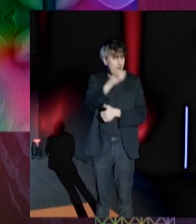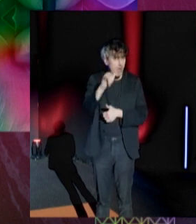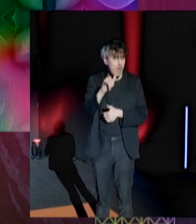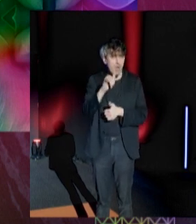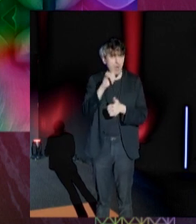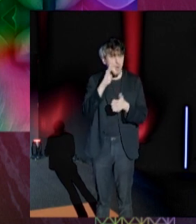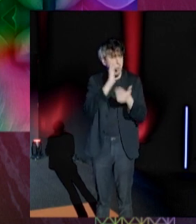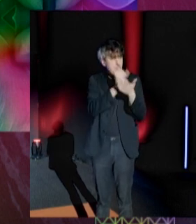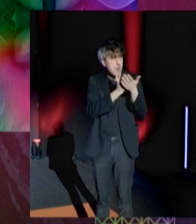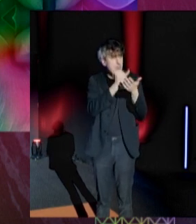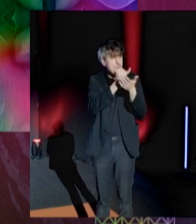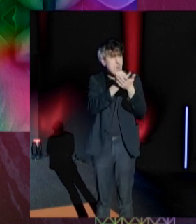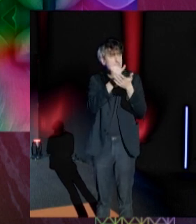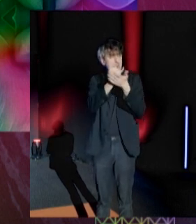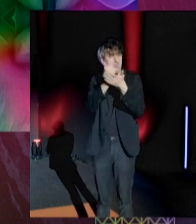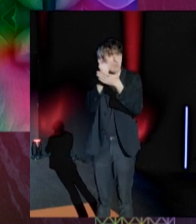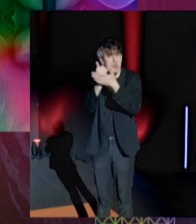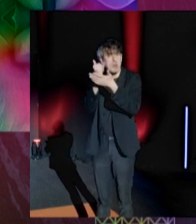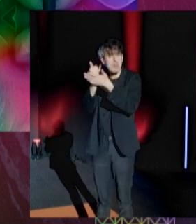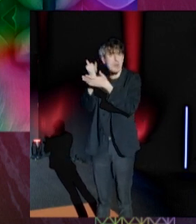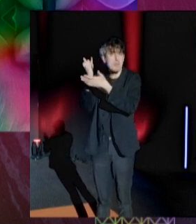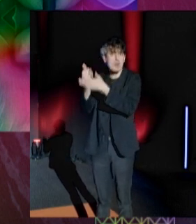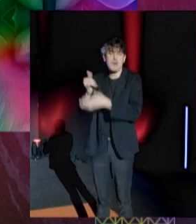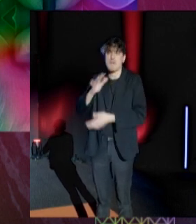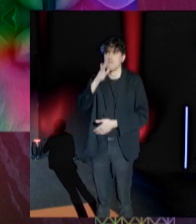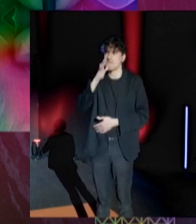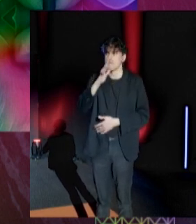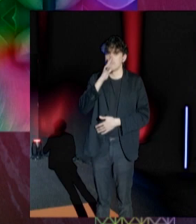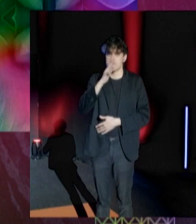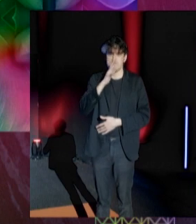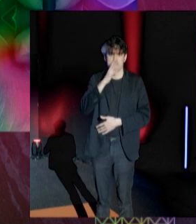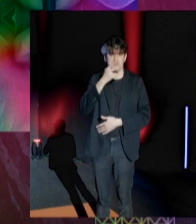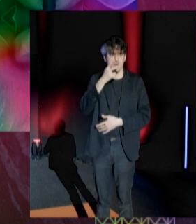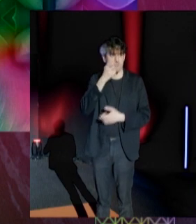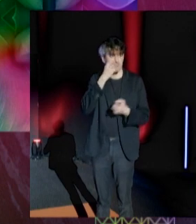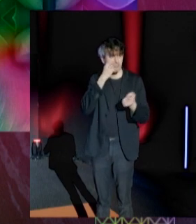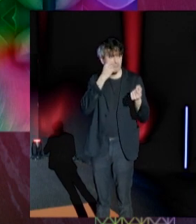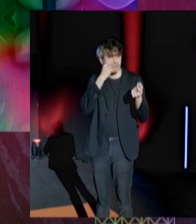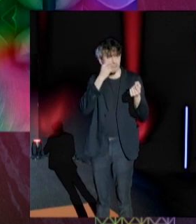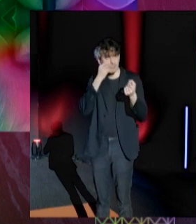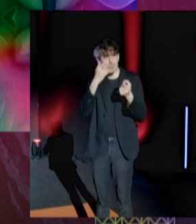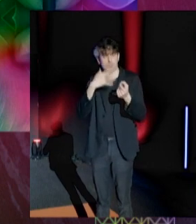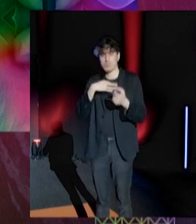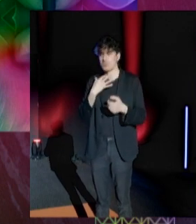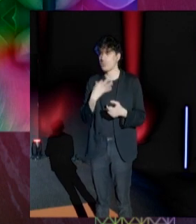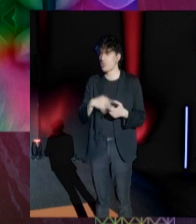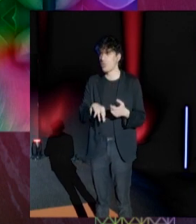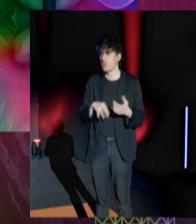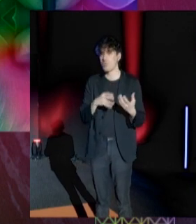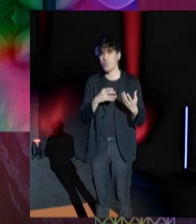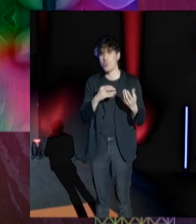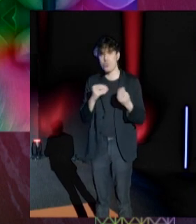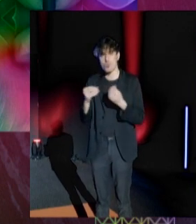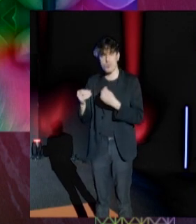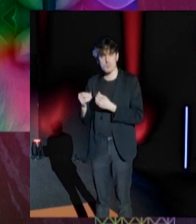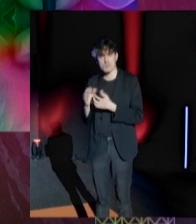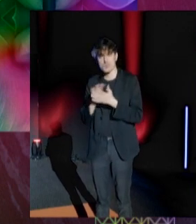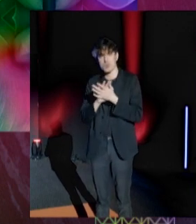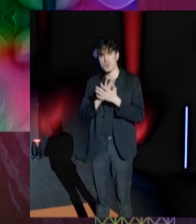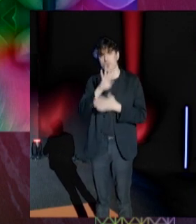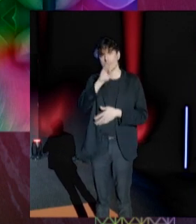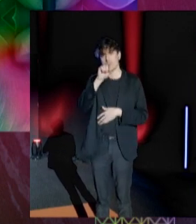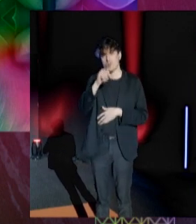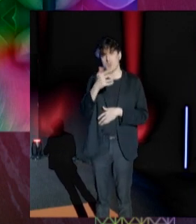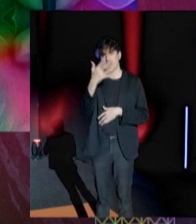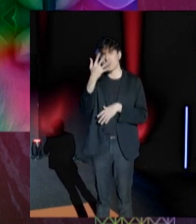probar Qué puede hacer por vosotros y es increíble las cosas que puedes descubrir con las nuevas posibilidades estoy hablando de alrededor de 4,5